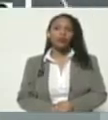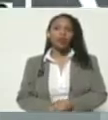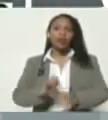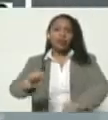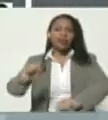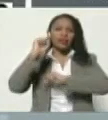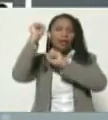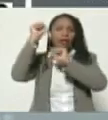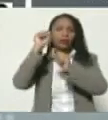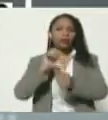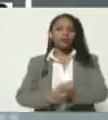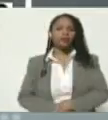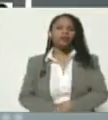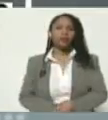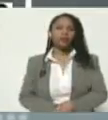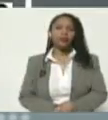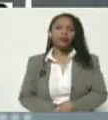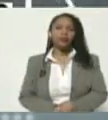¡Tenemos!